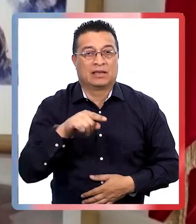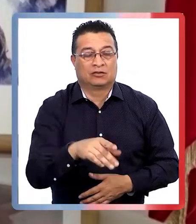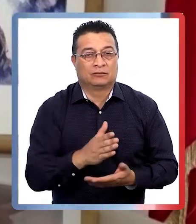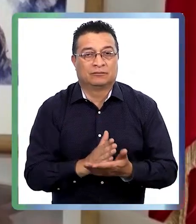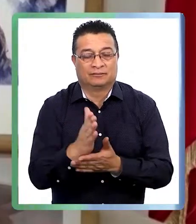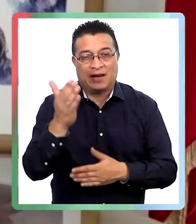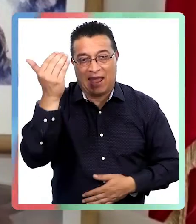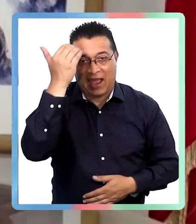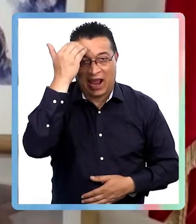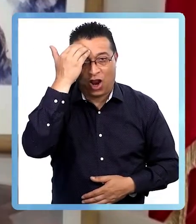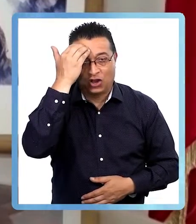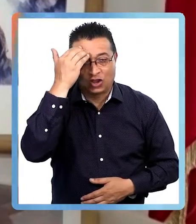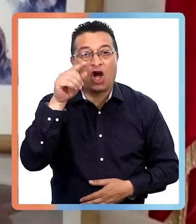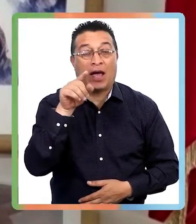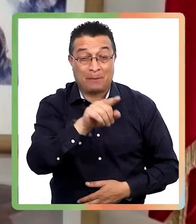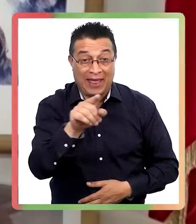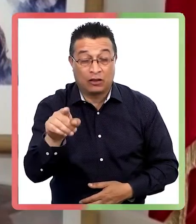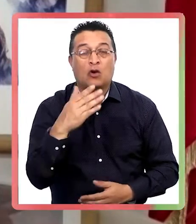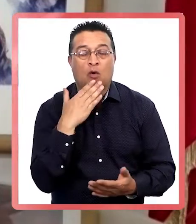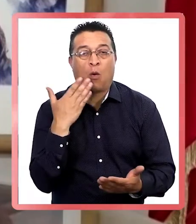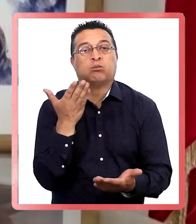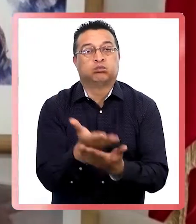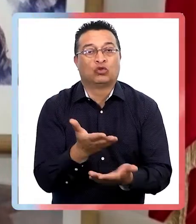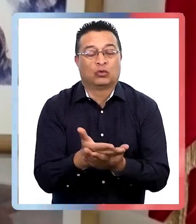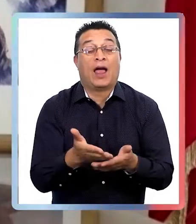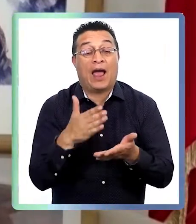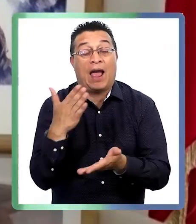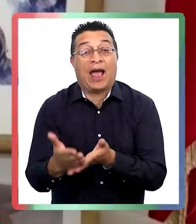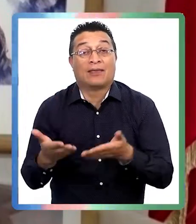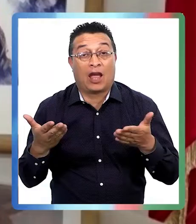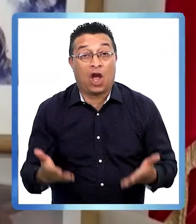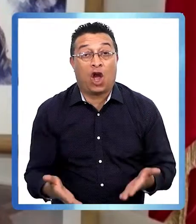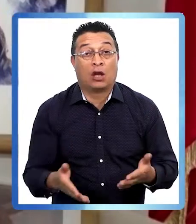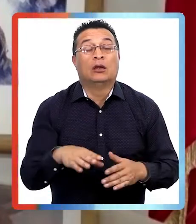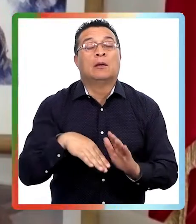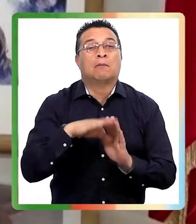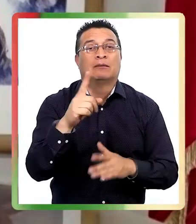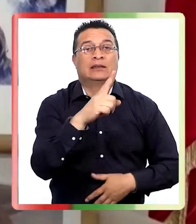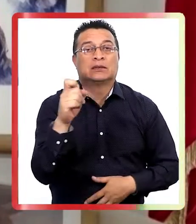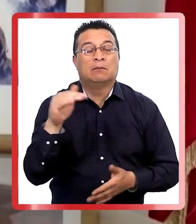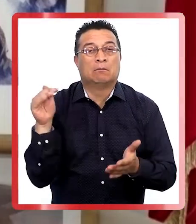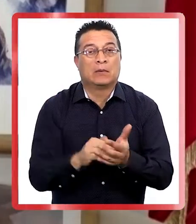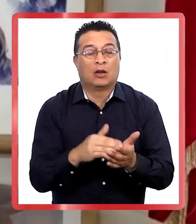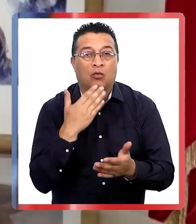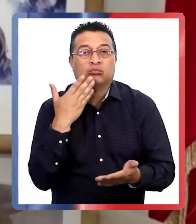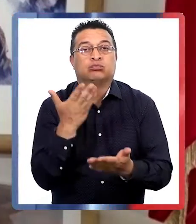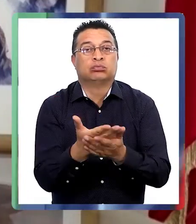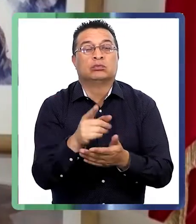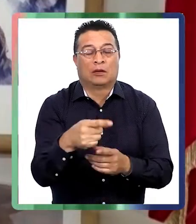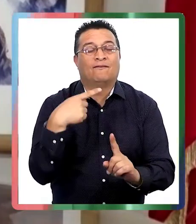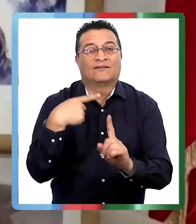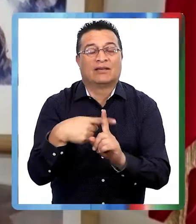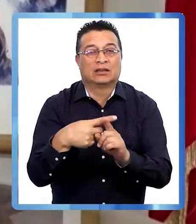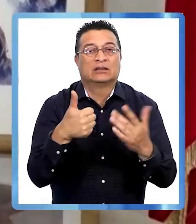partir del mes de agosto, y para ello se está postulando, y ya al día de hoy hay más de 100.000 postulantes de este grupo